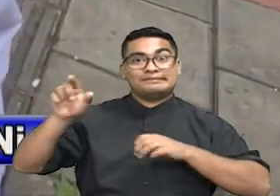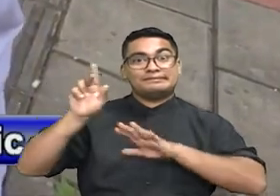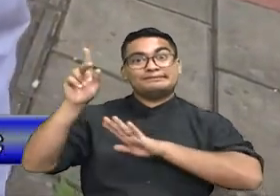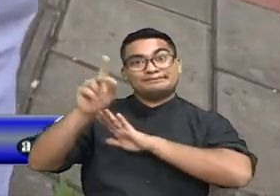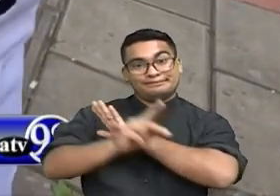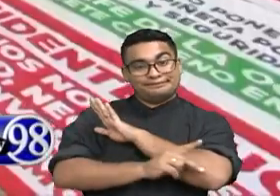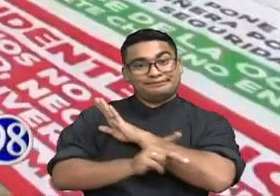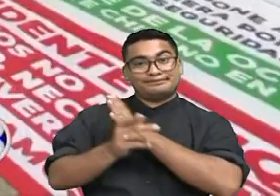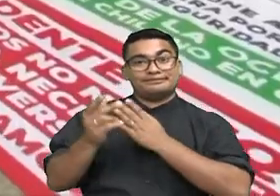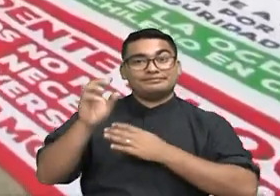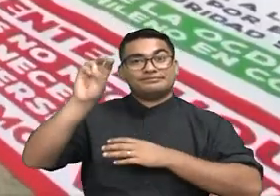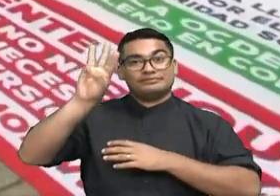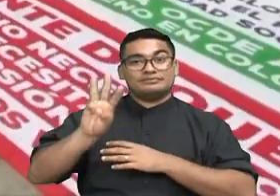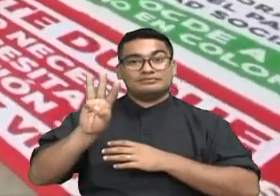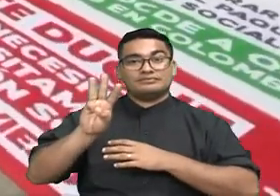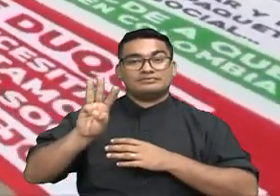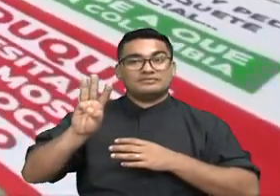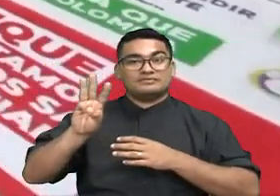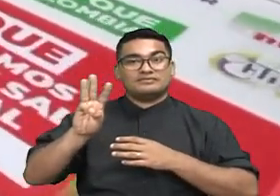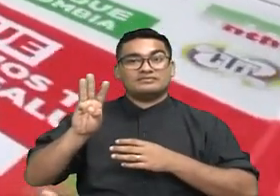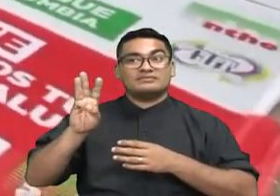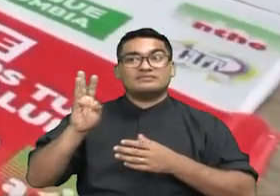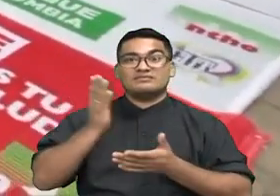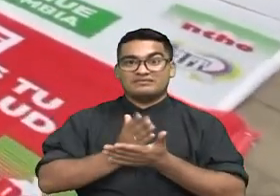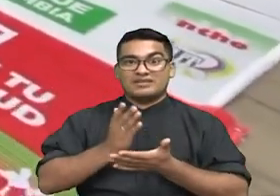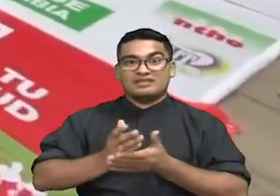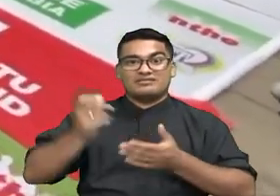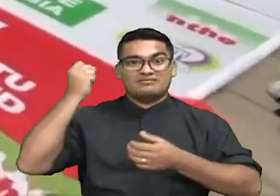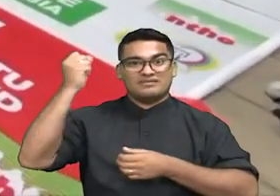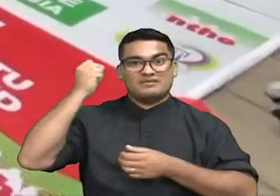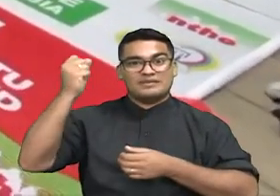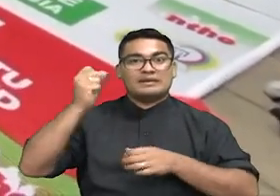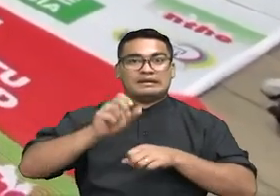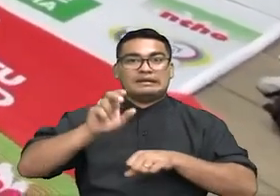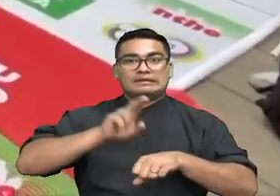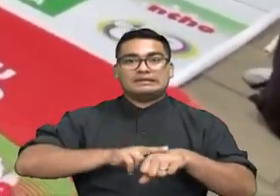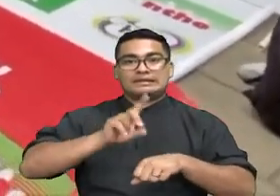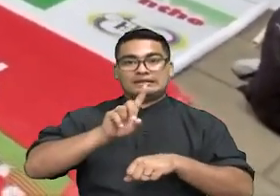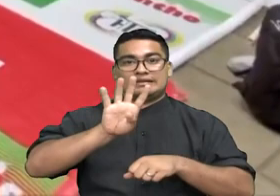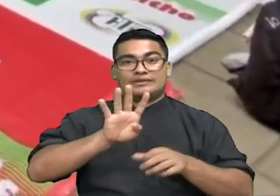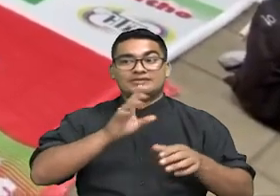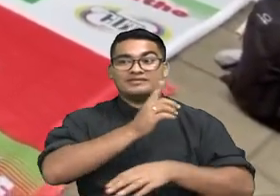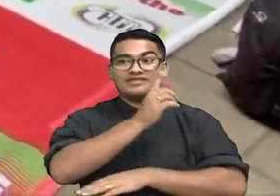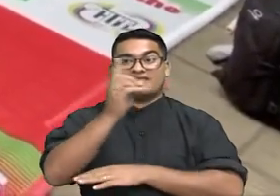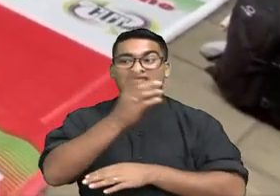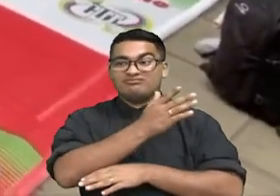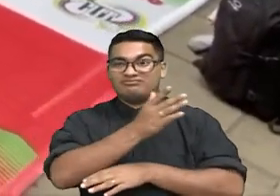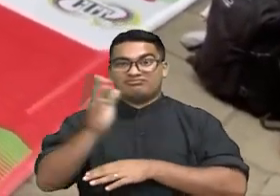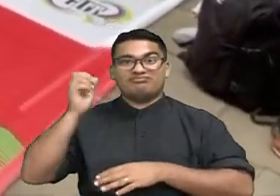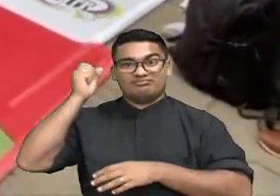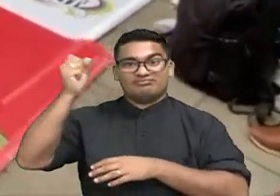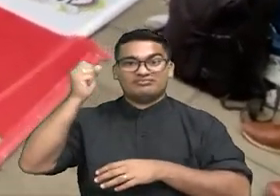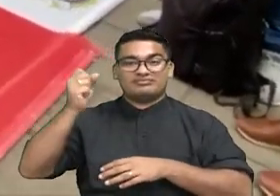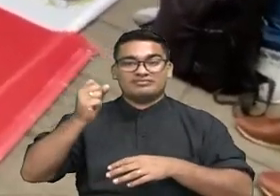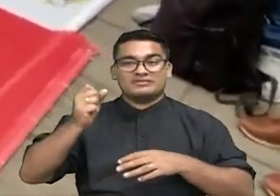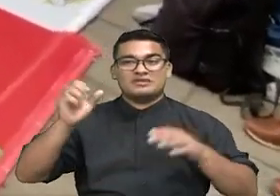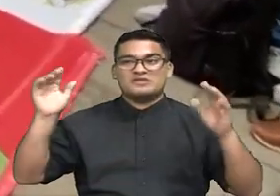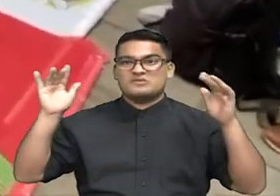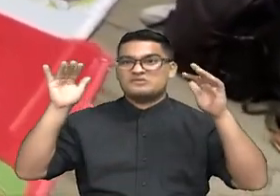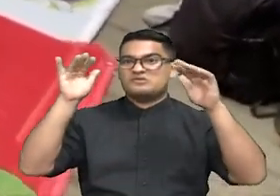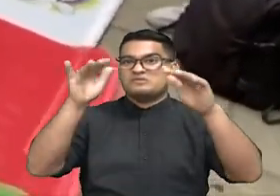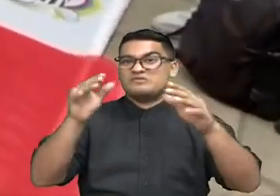el marco de la tercera huelga a nivel nacional en los últimos 14 días de protestas. Las concentraciones